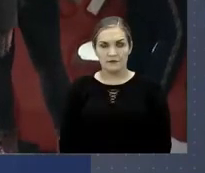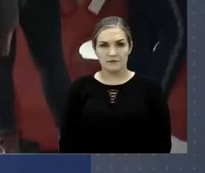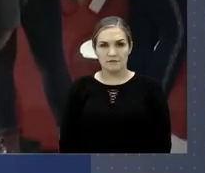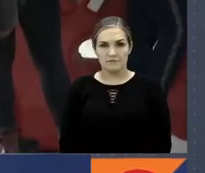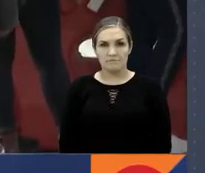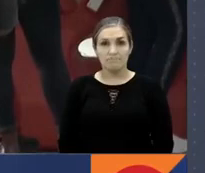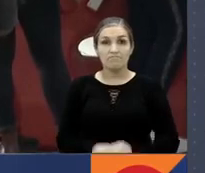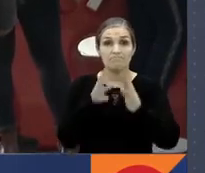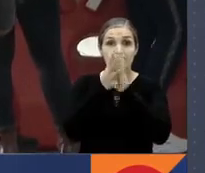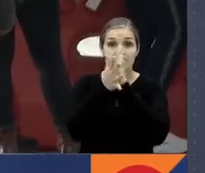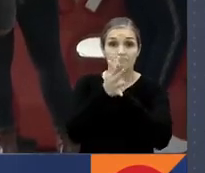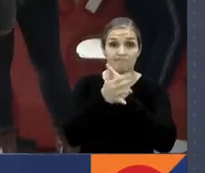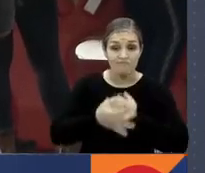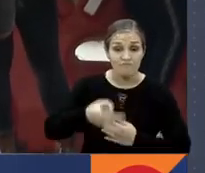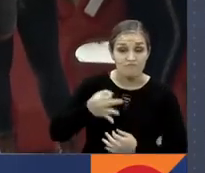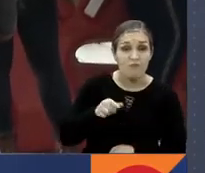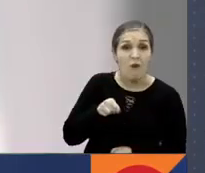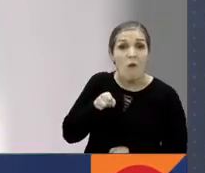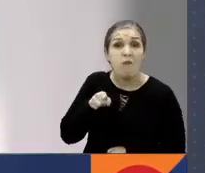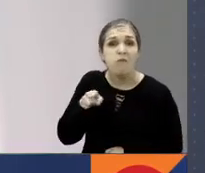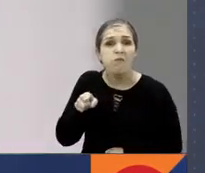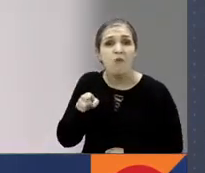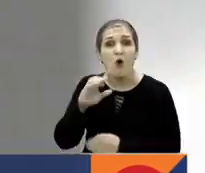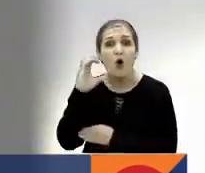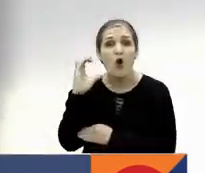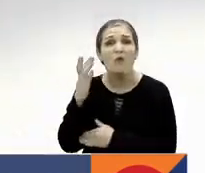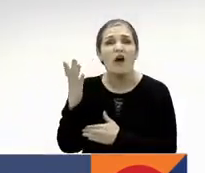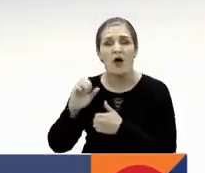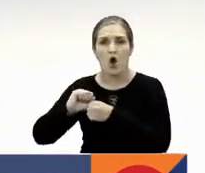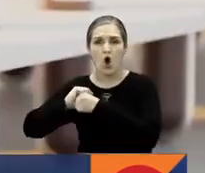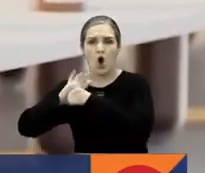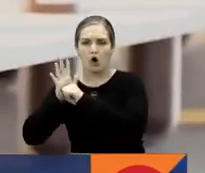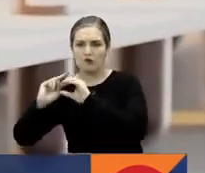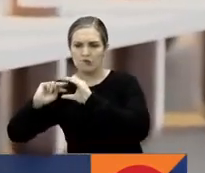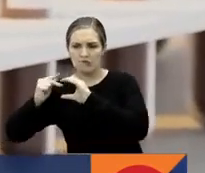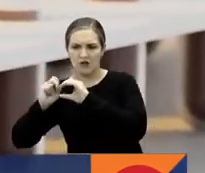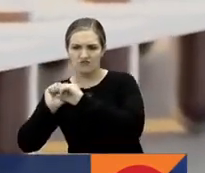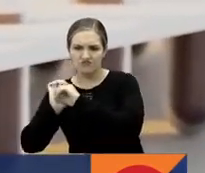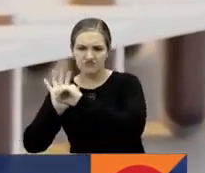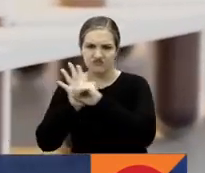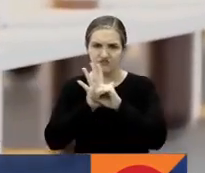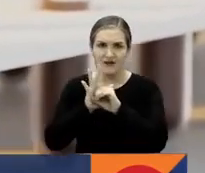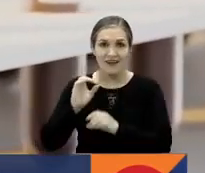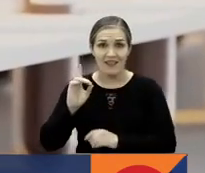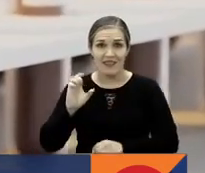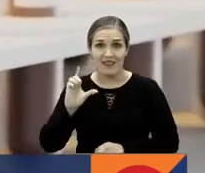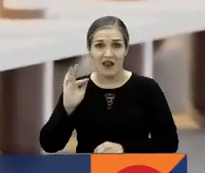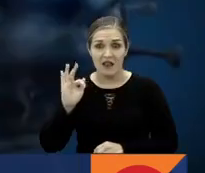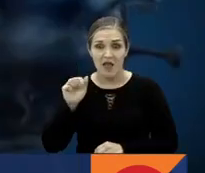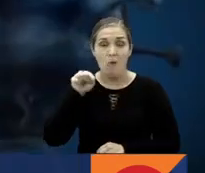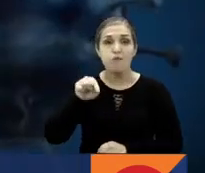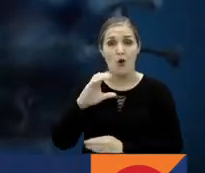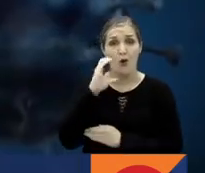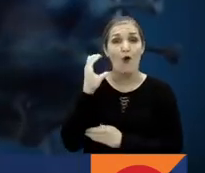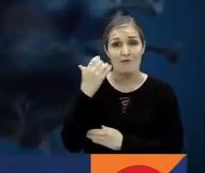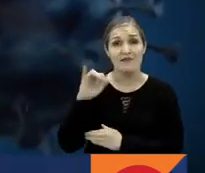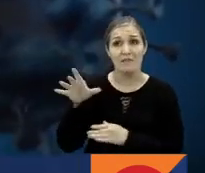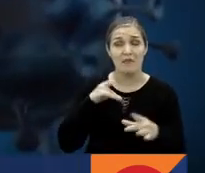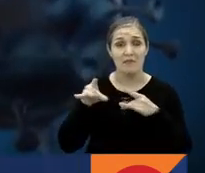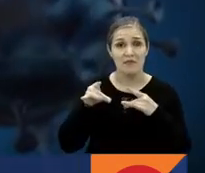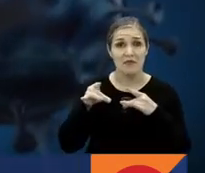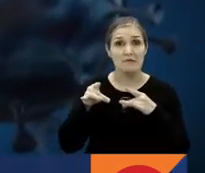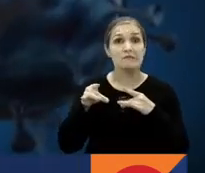Confirmado, la variante Delta de COVID-19 llegó al país. La cepa genera preocupación por su alto grado de contagio. Les contaremos las recomendaciones